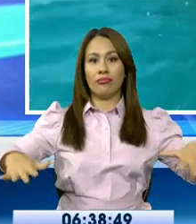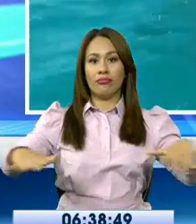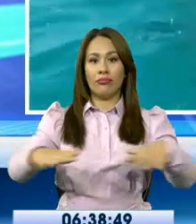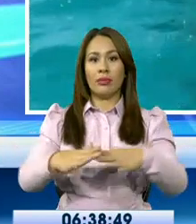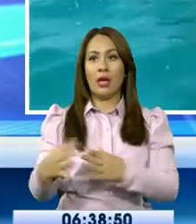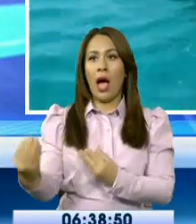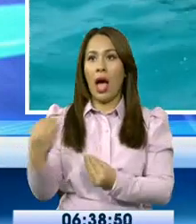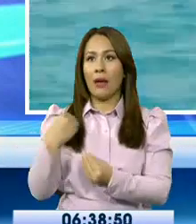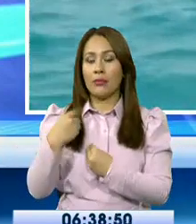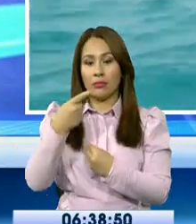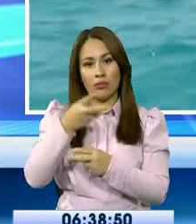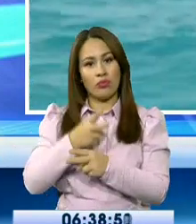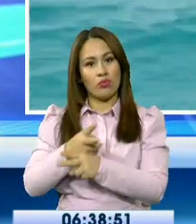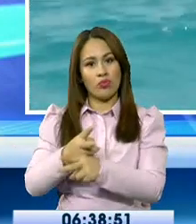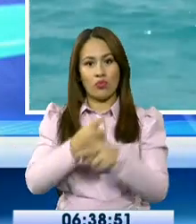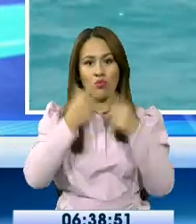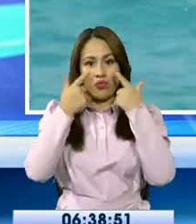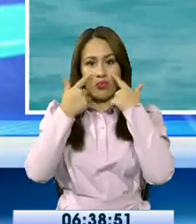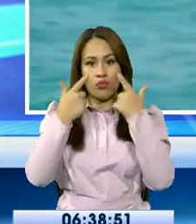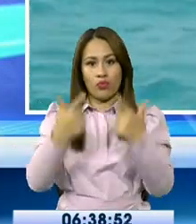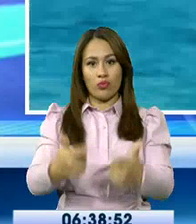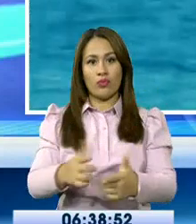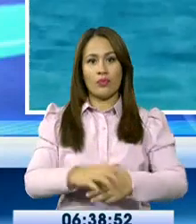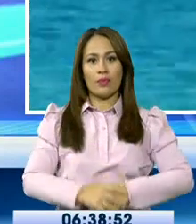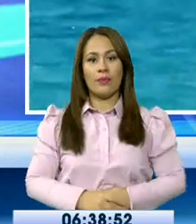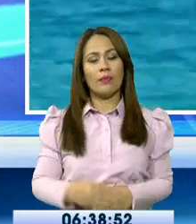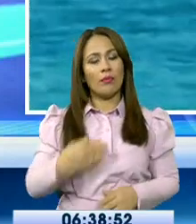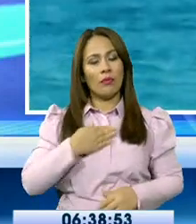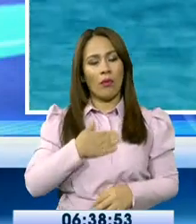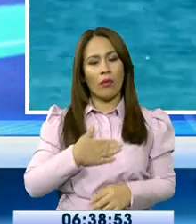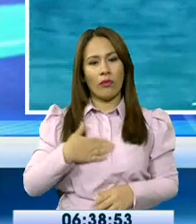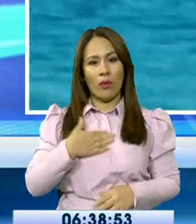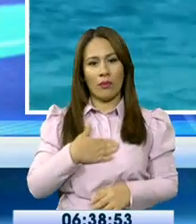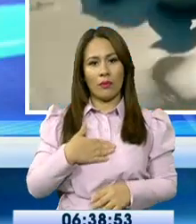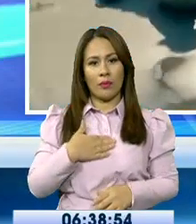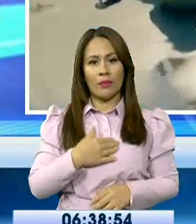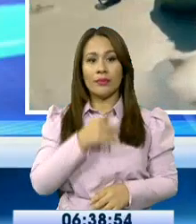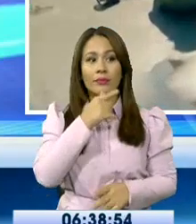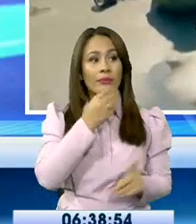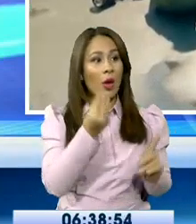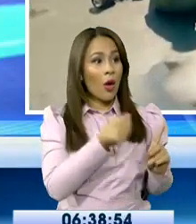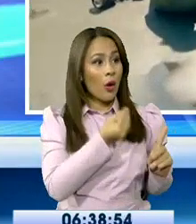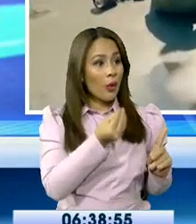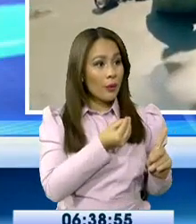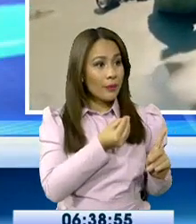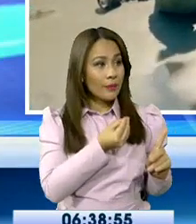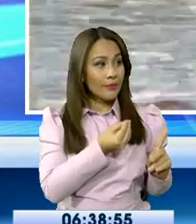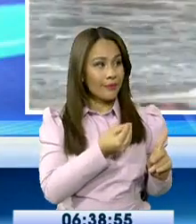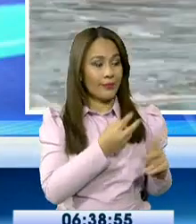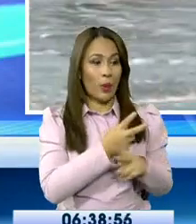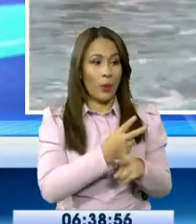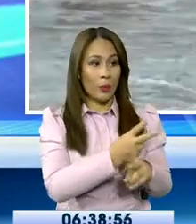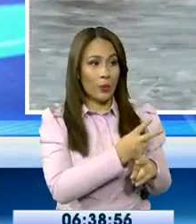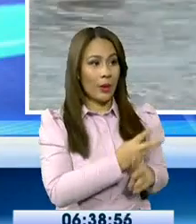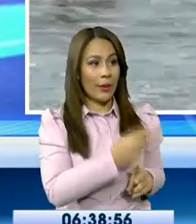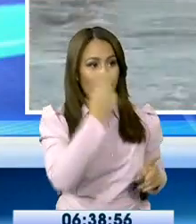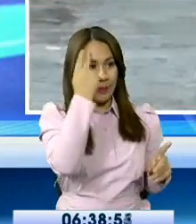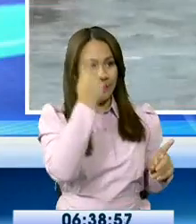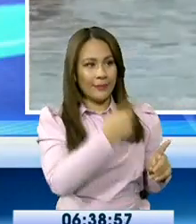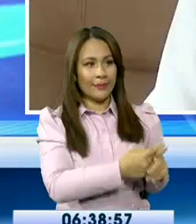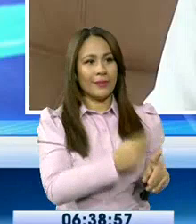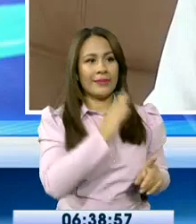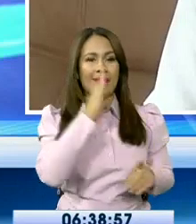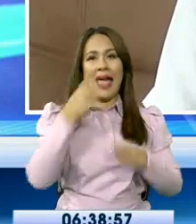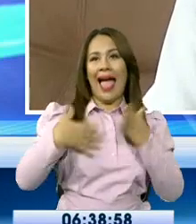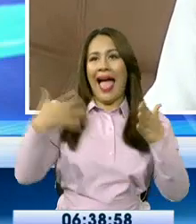aguaje. Tengan cuidado, por favor. Por favor. Sobre todo con los jóvenes y los niños. Los jóvenes porque tienen un espíritu